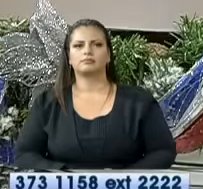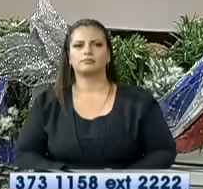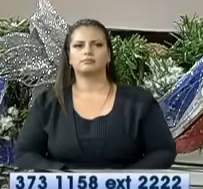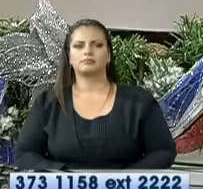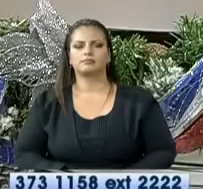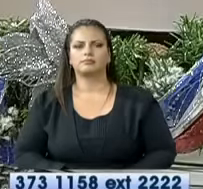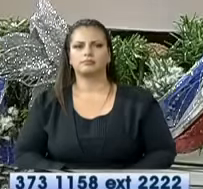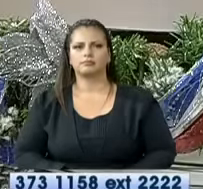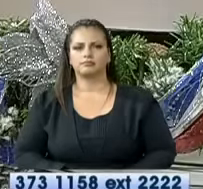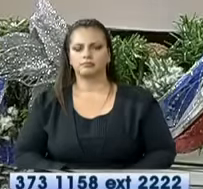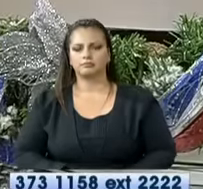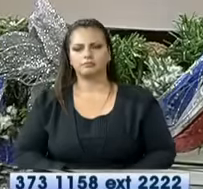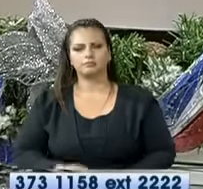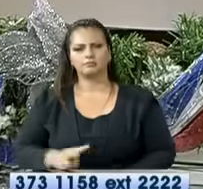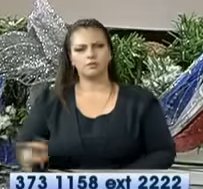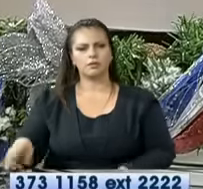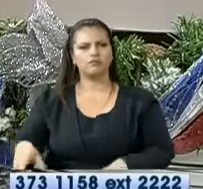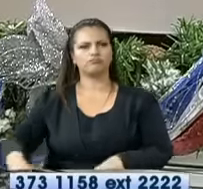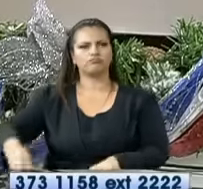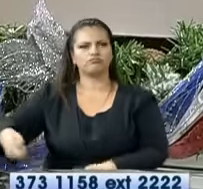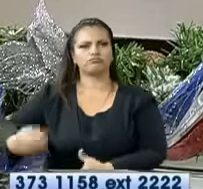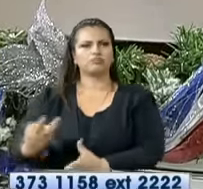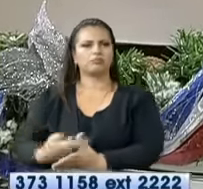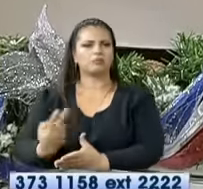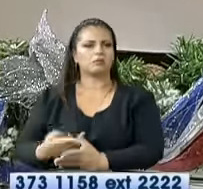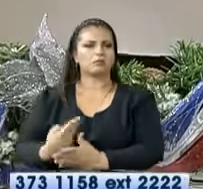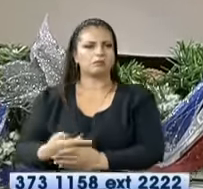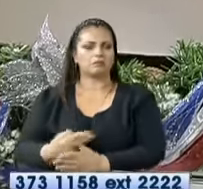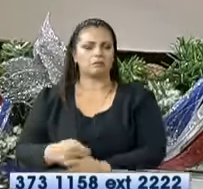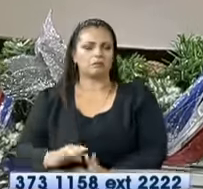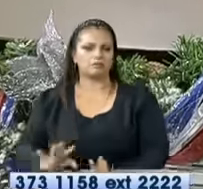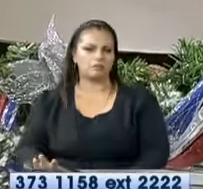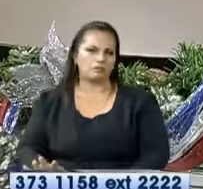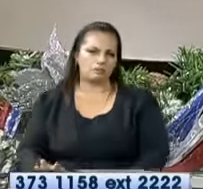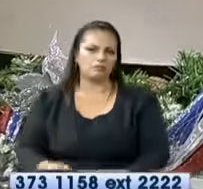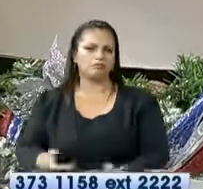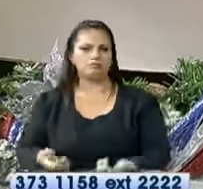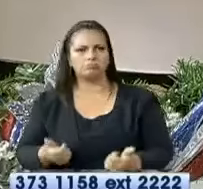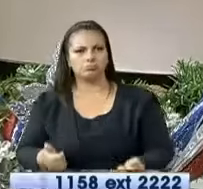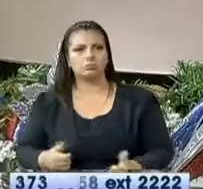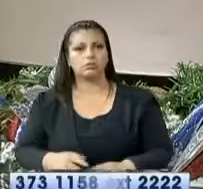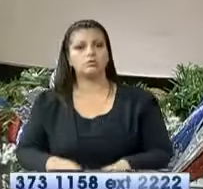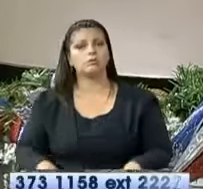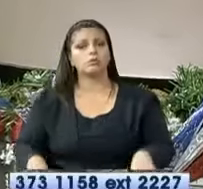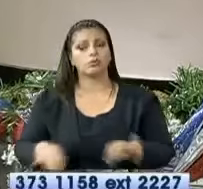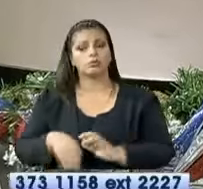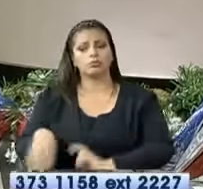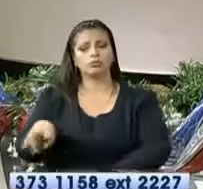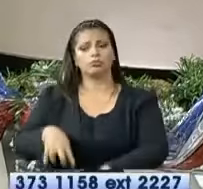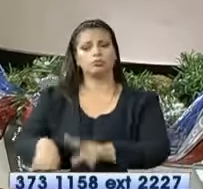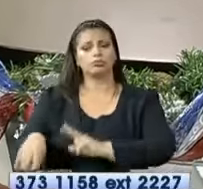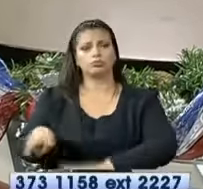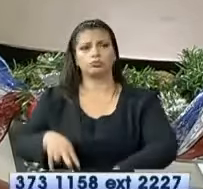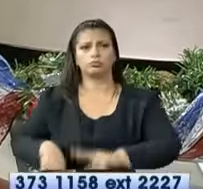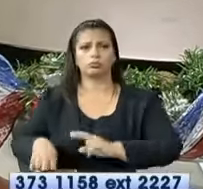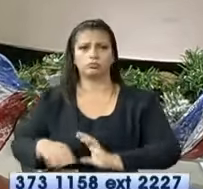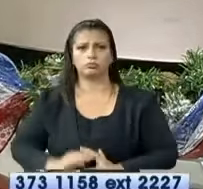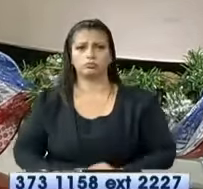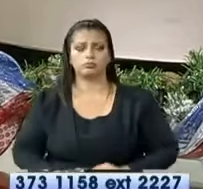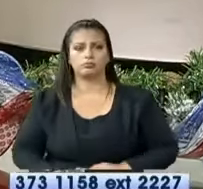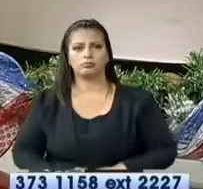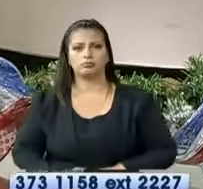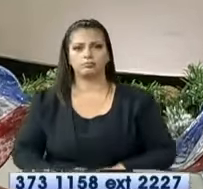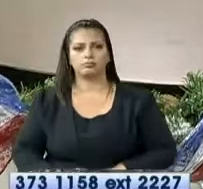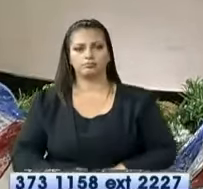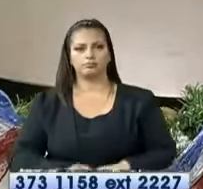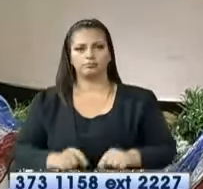Aparentemente no fue nada, pero mejor es perder antes que lamentar, ¿no? Así, descartar mejor, cualquier... Claro, descartar cualquier posibilidad de que sea un operativo. Y